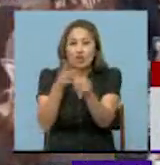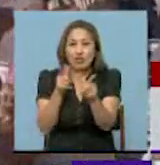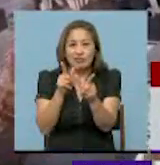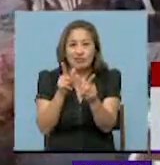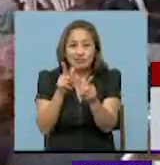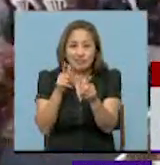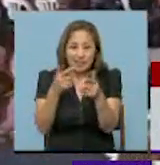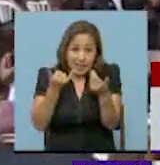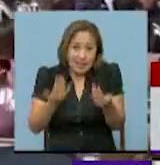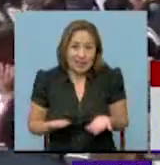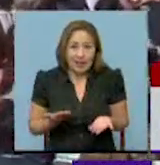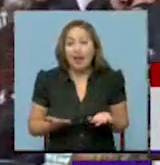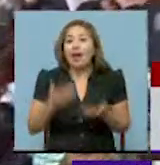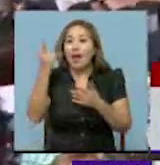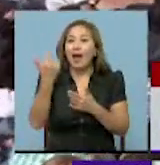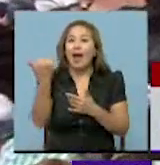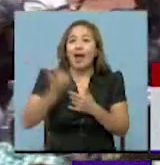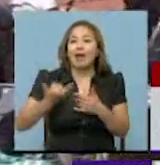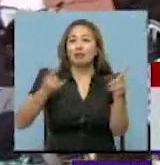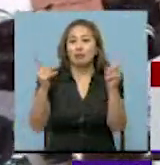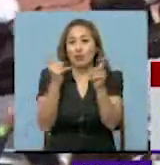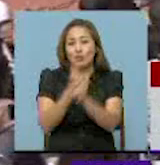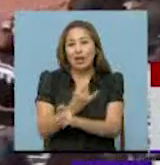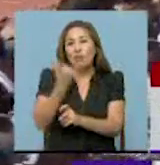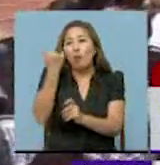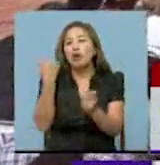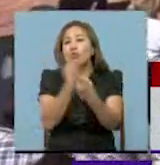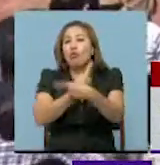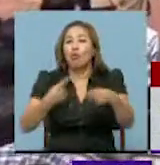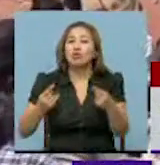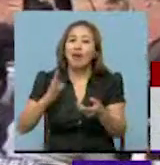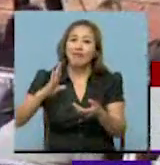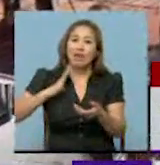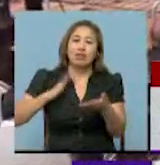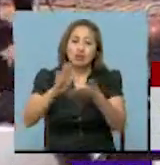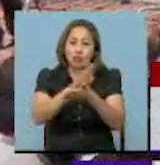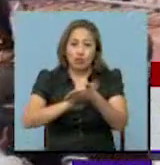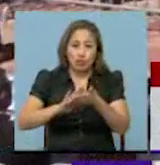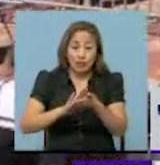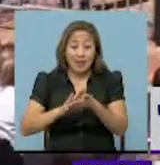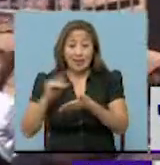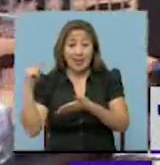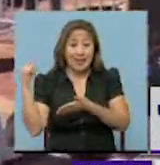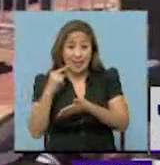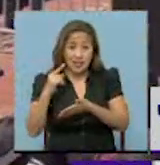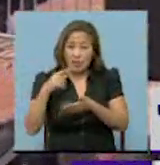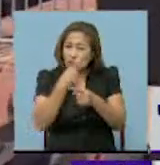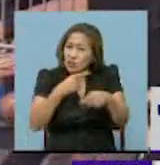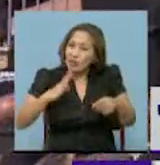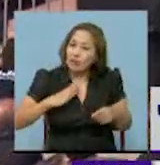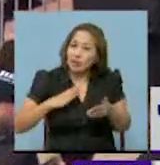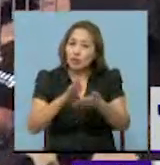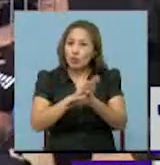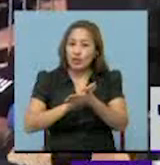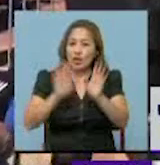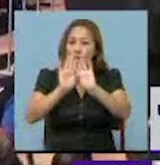Claramente, tenemos dificultades, tenemos debilidades, y esas debilidades hacen que, ante un